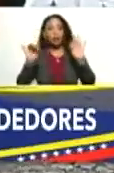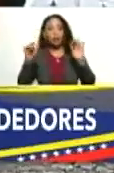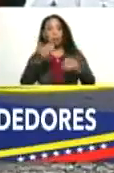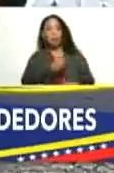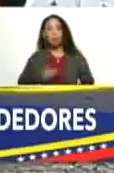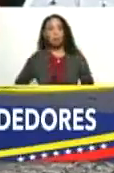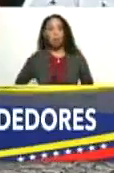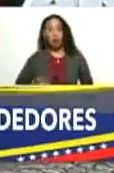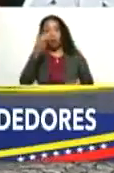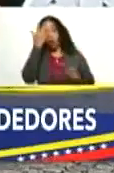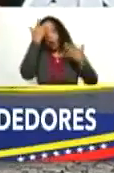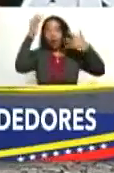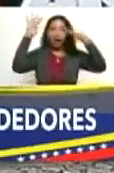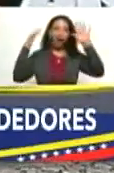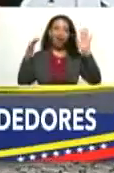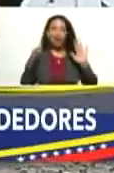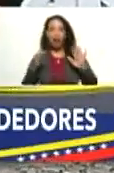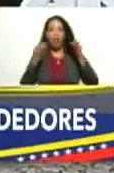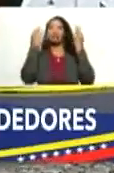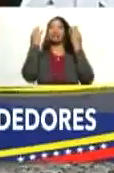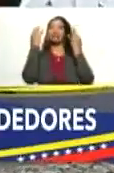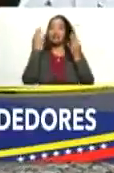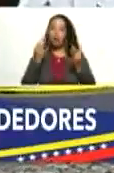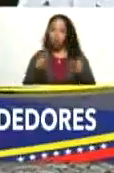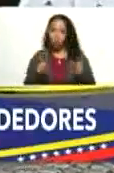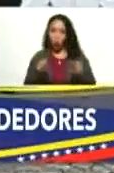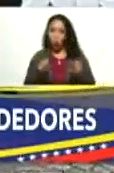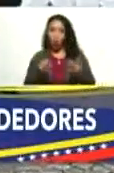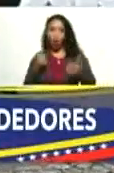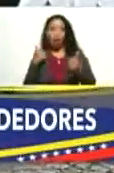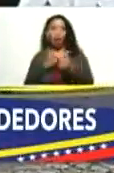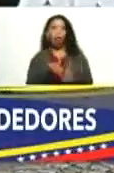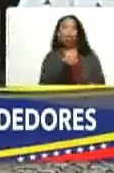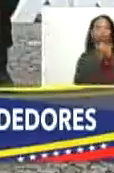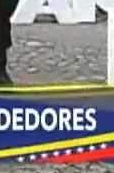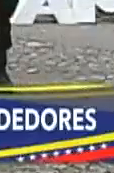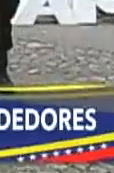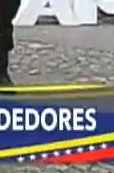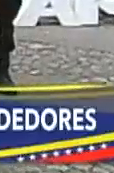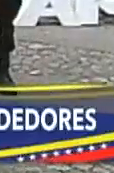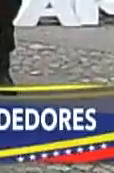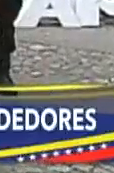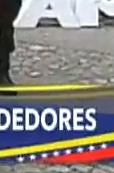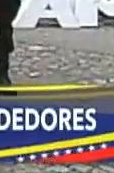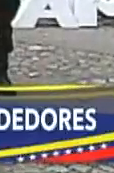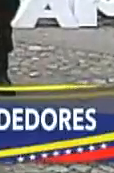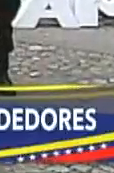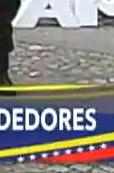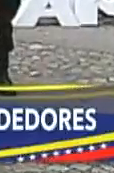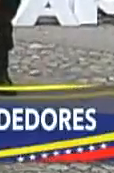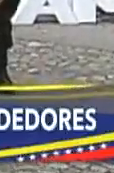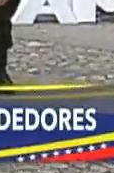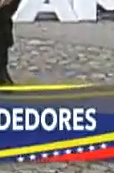el carnaval fue un carnaval seguro, sin accidentes de tránsito, sin fallecidos por inmersiones, con un despliegue